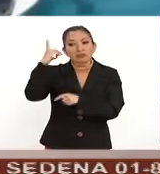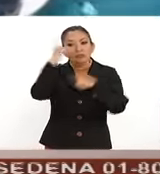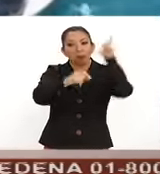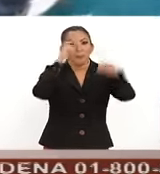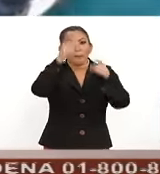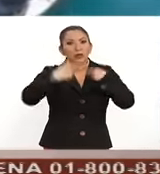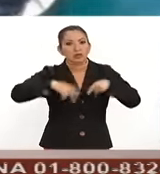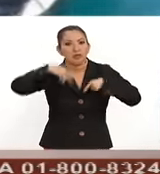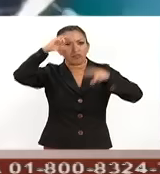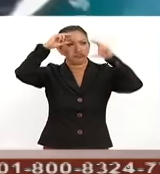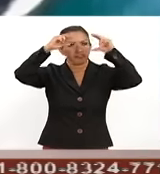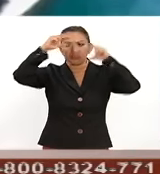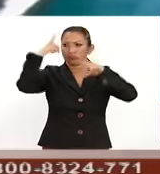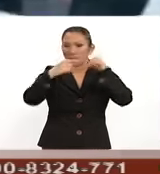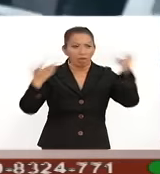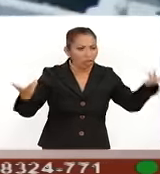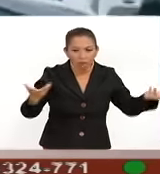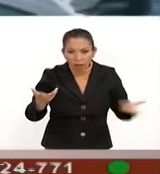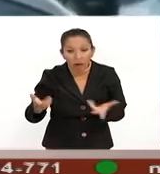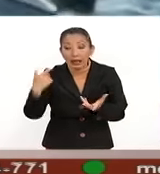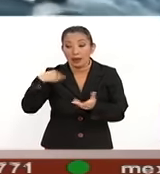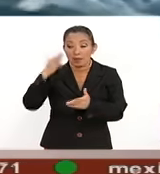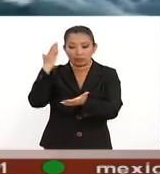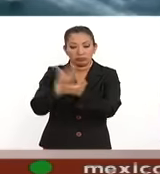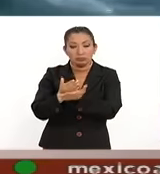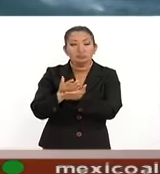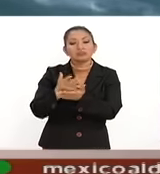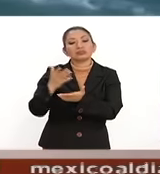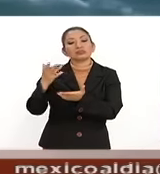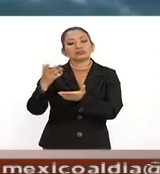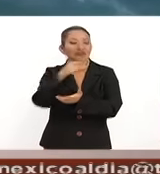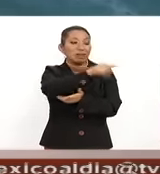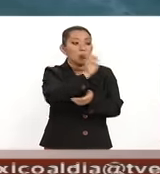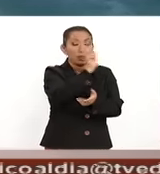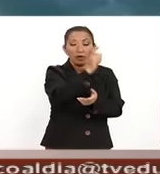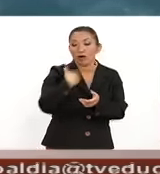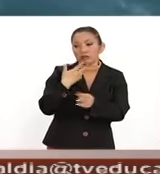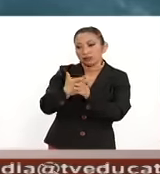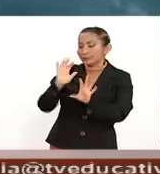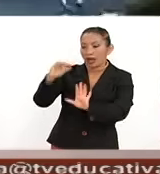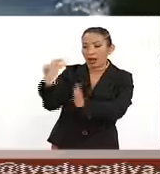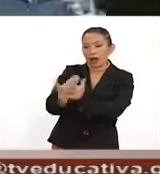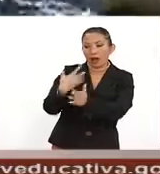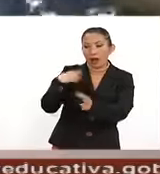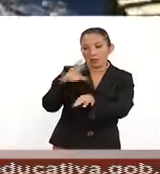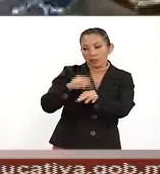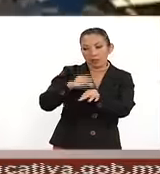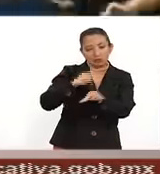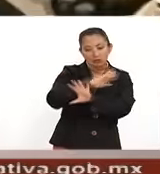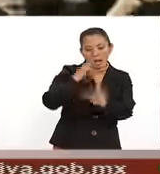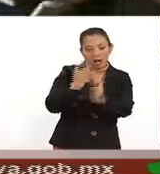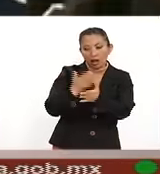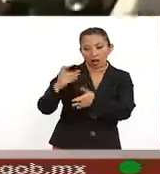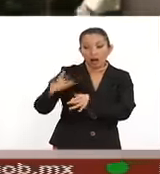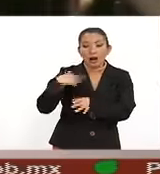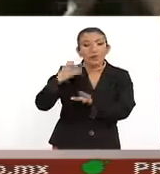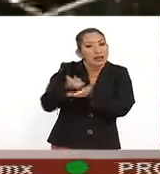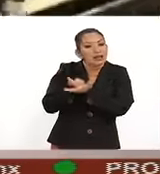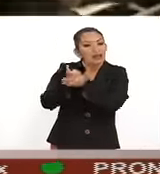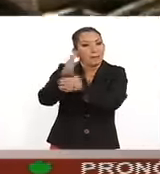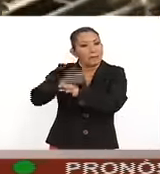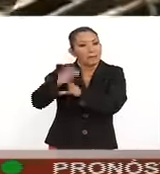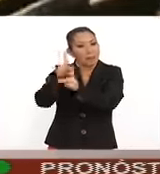genera cierta inestabilidad. Por lo tanto, eliminar esta política, lógicamente, traerá mucho más certidumbre, mucho más paz y